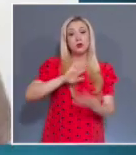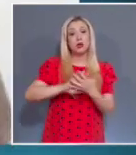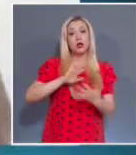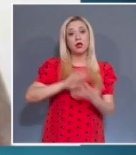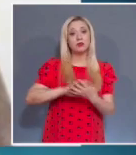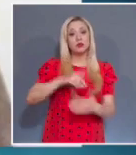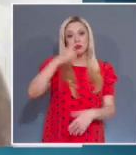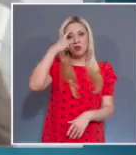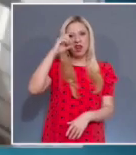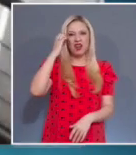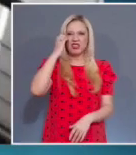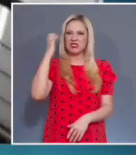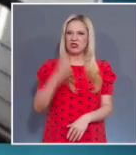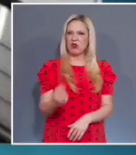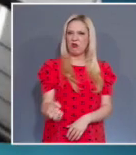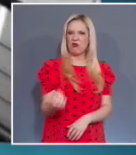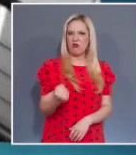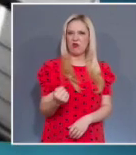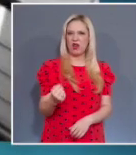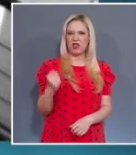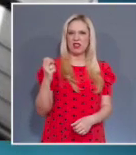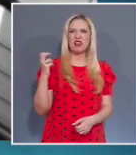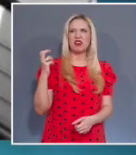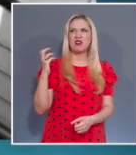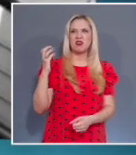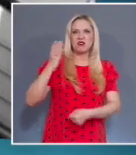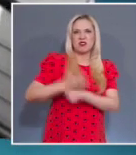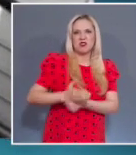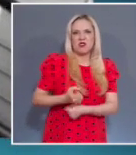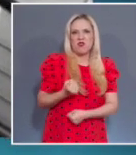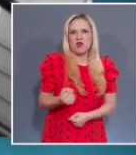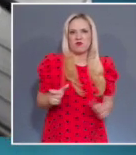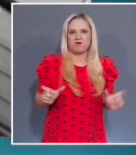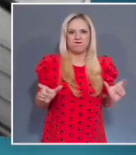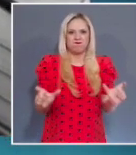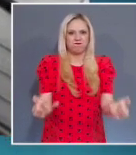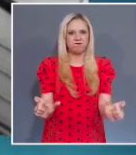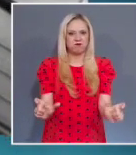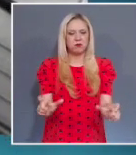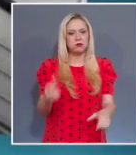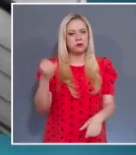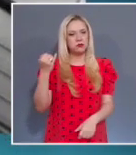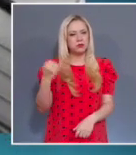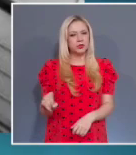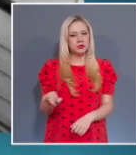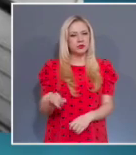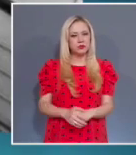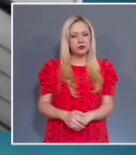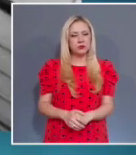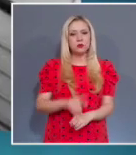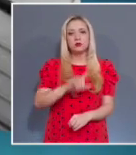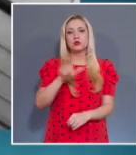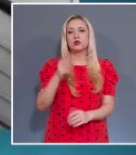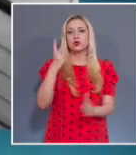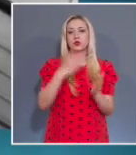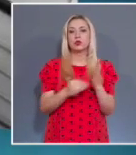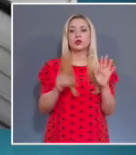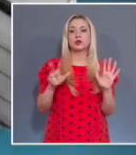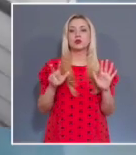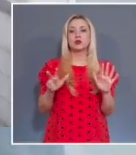en Guadalajara, Jalisco. En diciembre de 2018, el Ministerio Público Federal se desistió del caso y recobró su